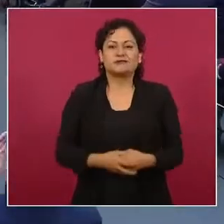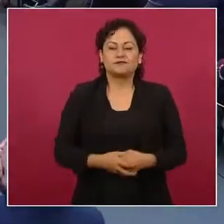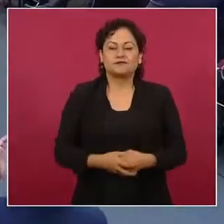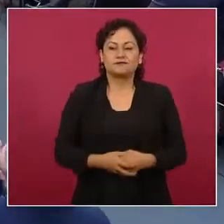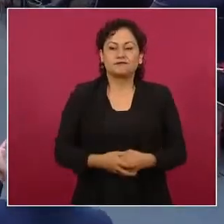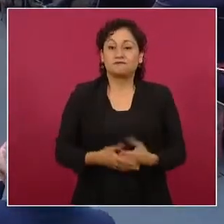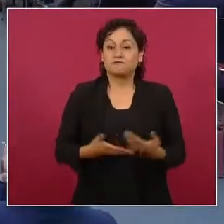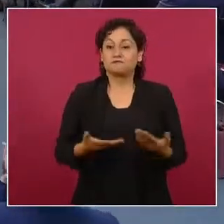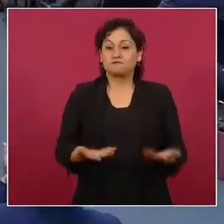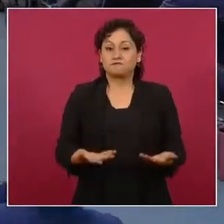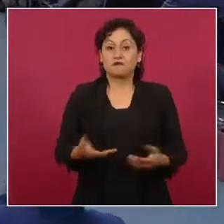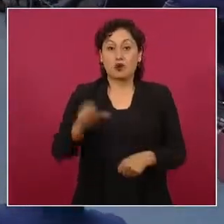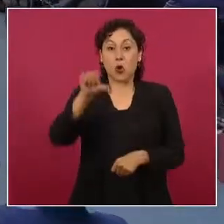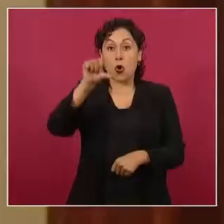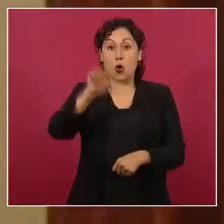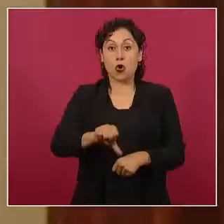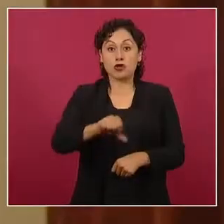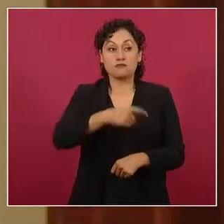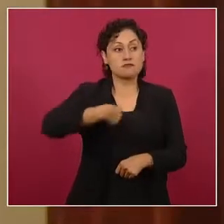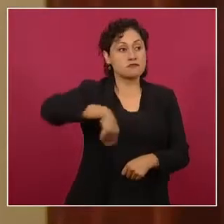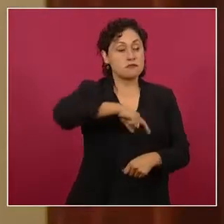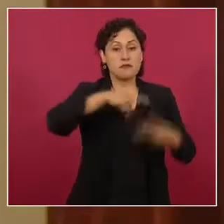se siente